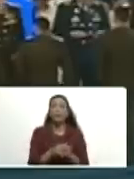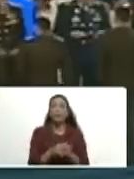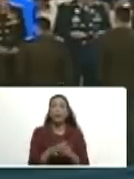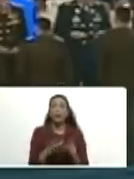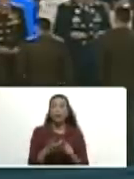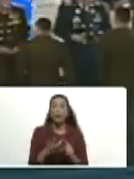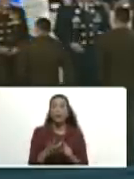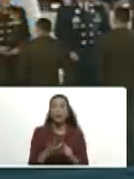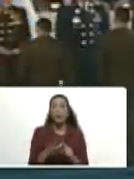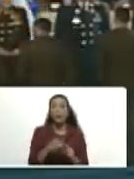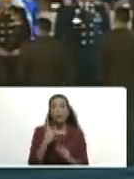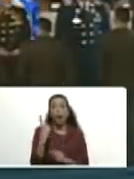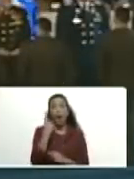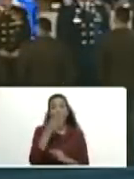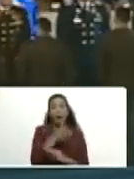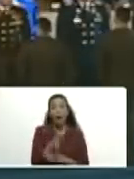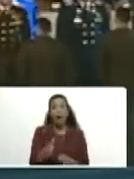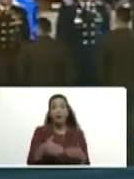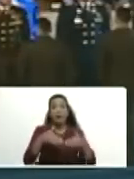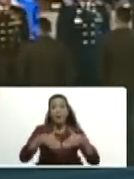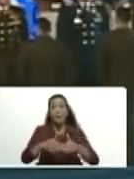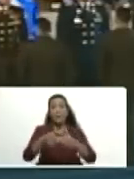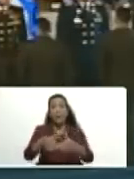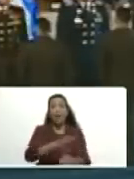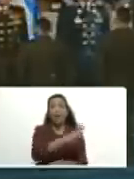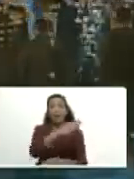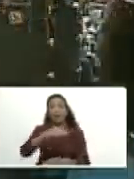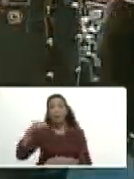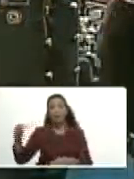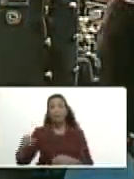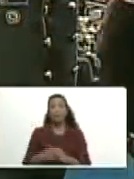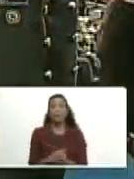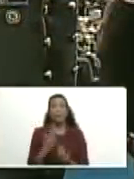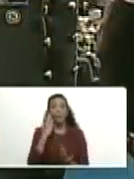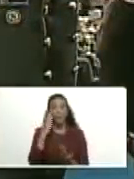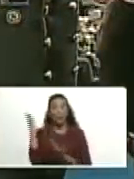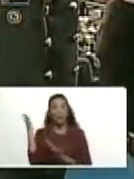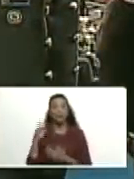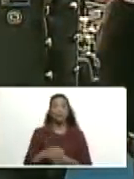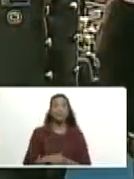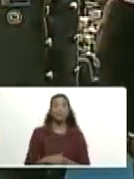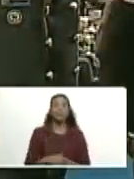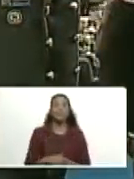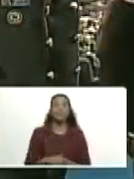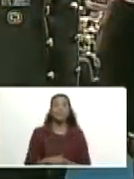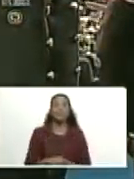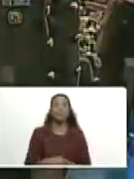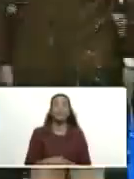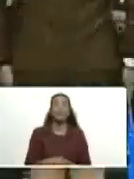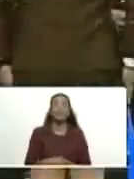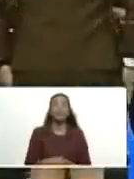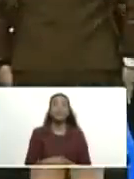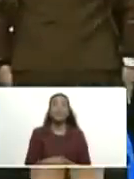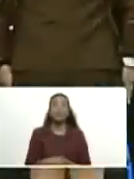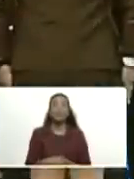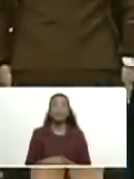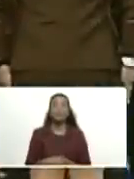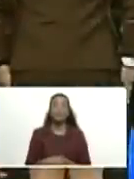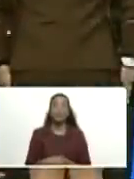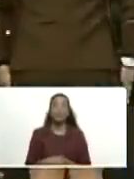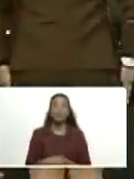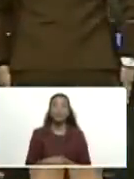comandante en jefe. Permiso para recibir la jerarquía de sargento mayor de tercera de la Fuerza Armada Nacional Bolivariana.